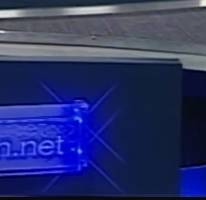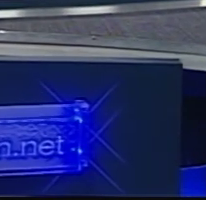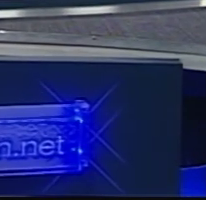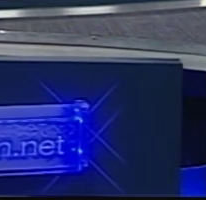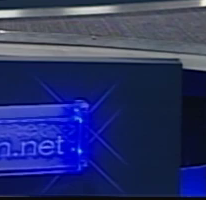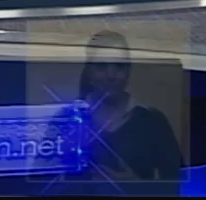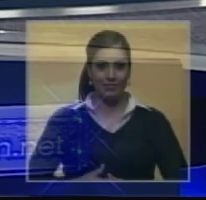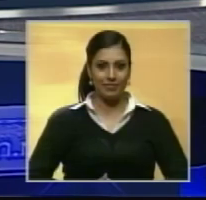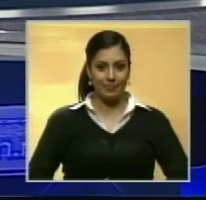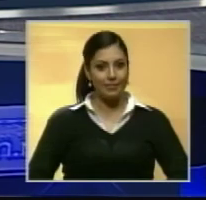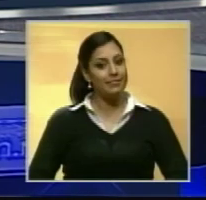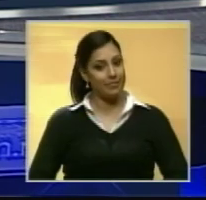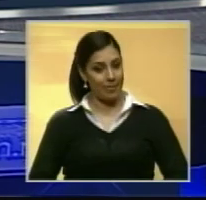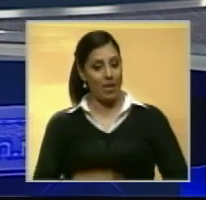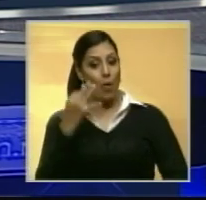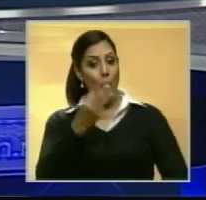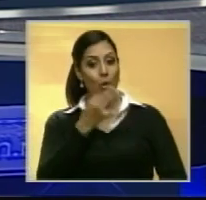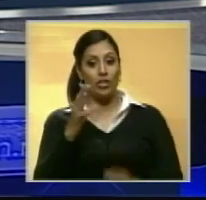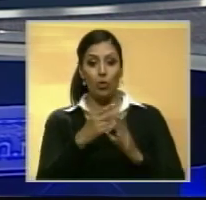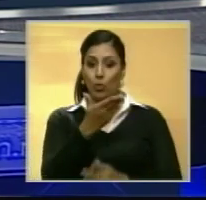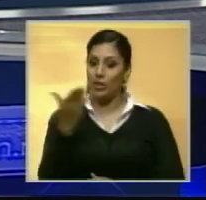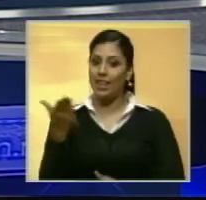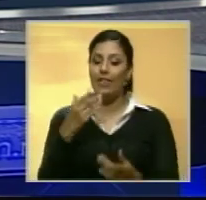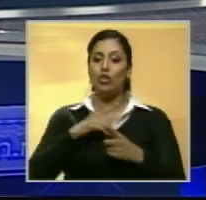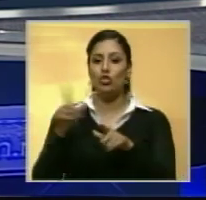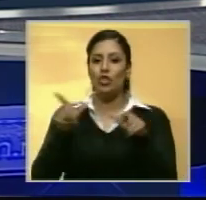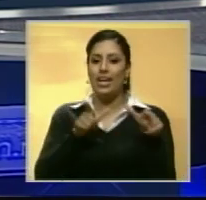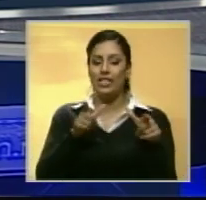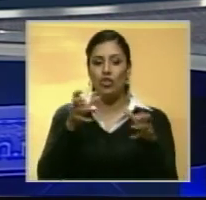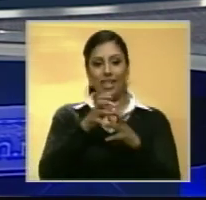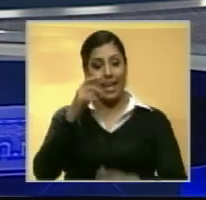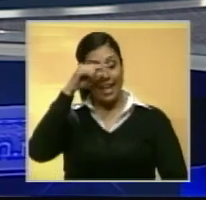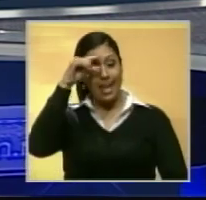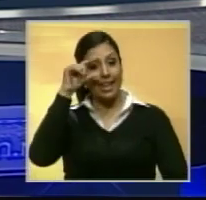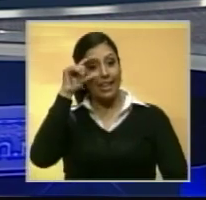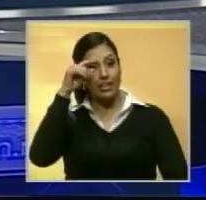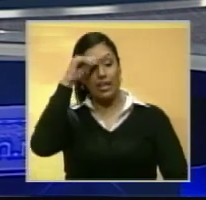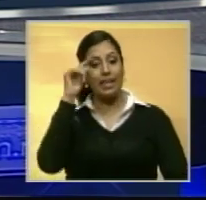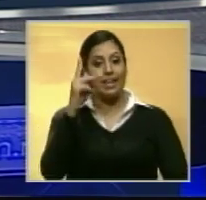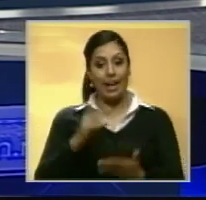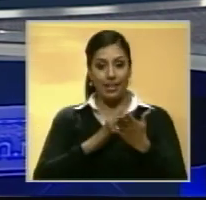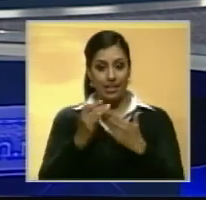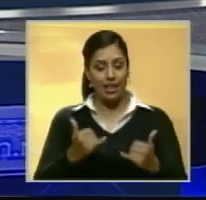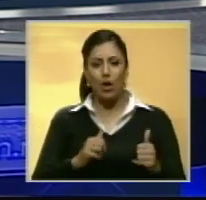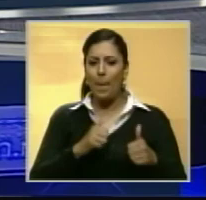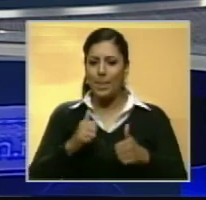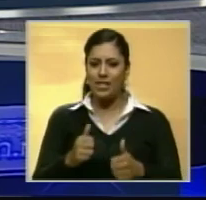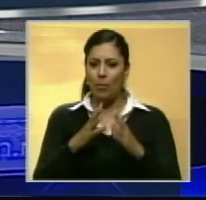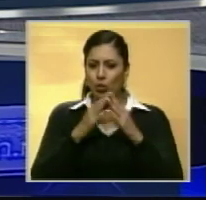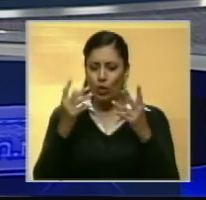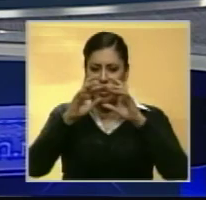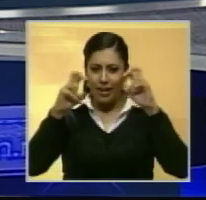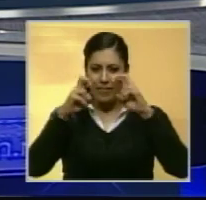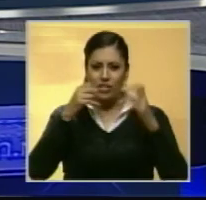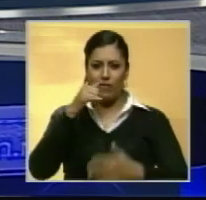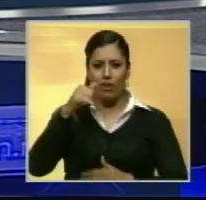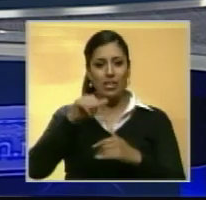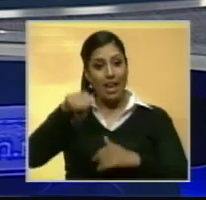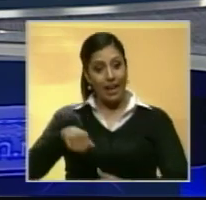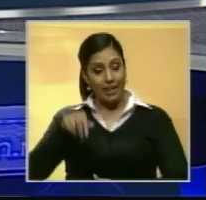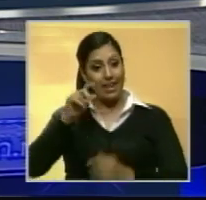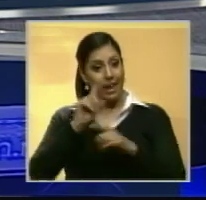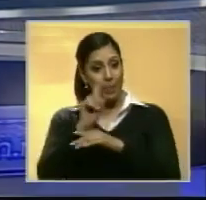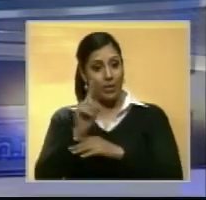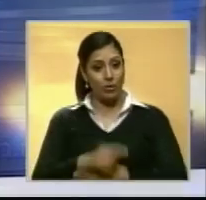su noticiero Venevisión. Muy buenas tardes tengan todos. Estamos listos. Néstor Brito Lande, quien les saluda, Andrina Yepes. Comenzamos a revisar las informaciones